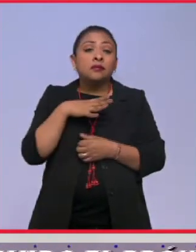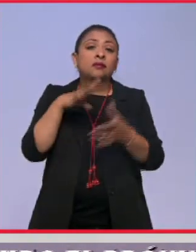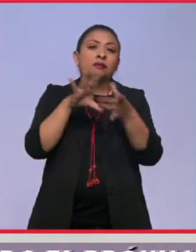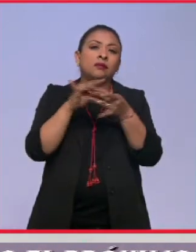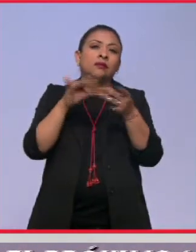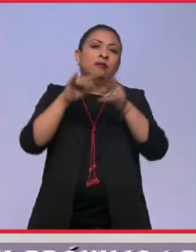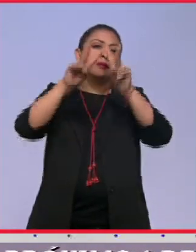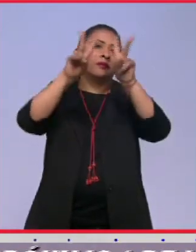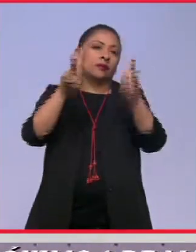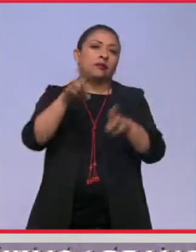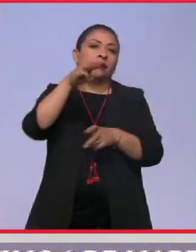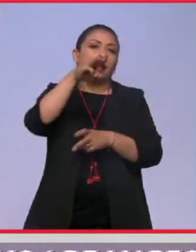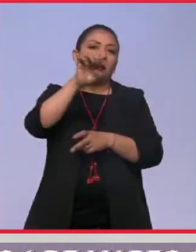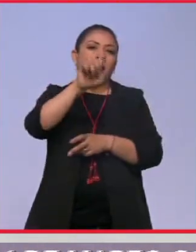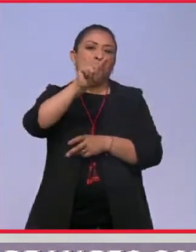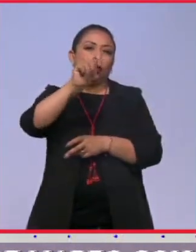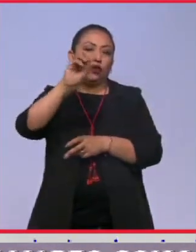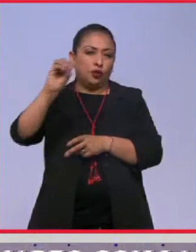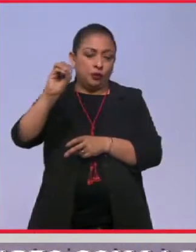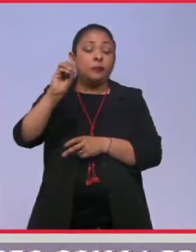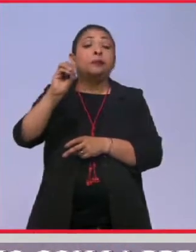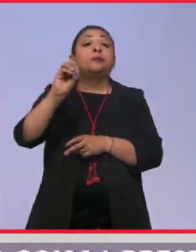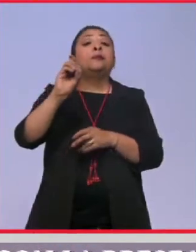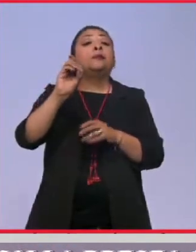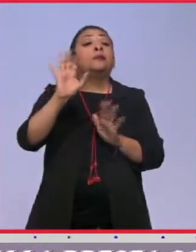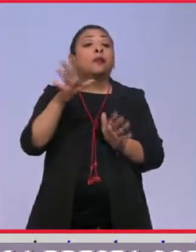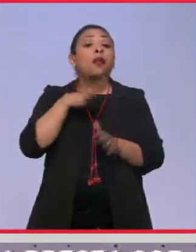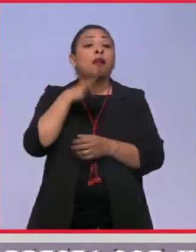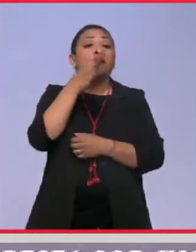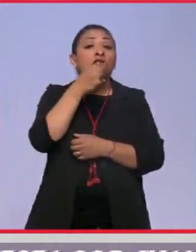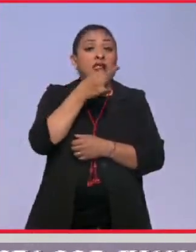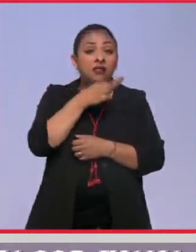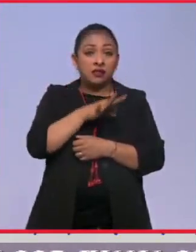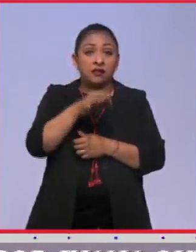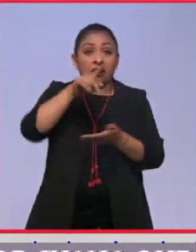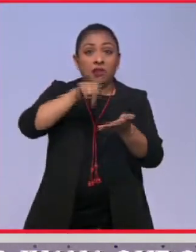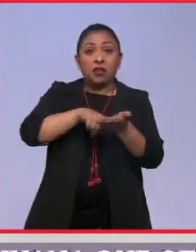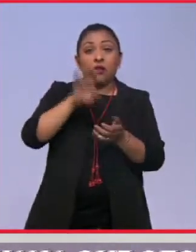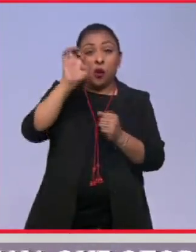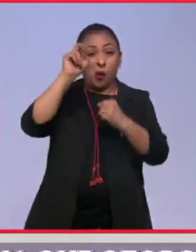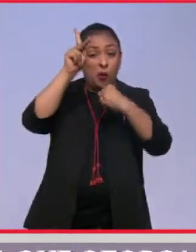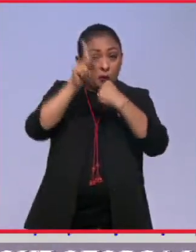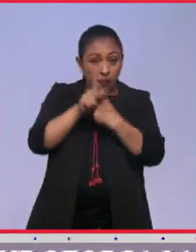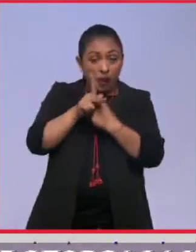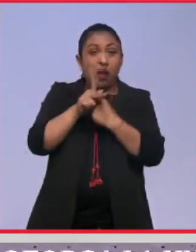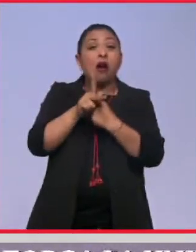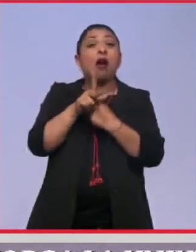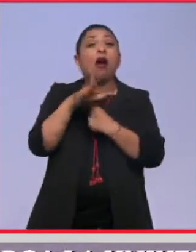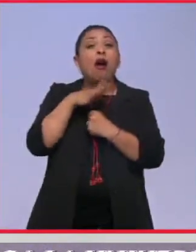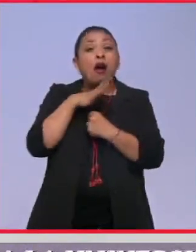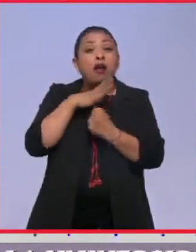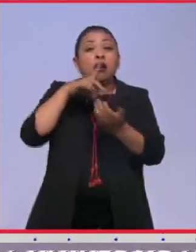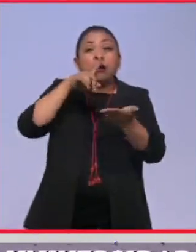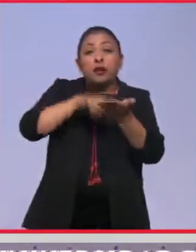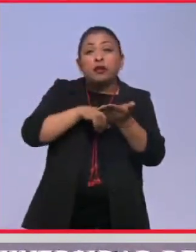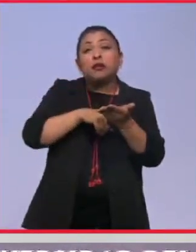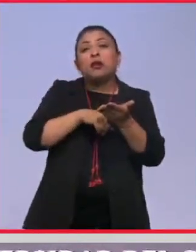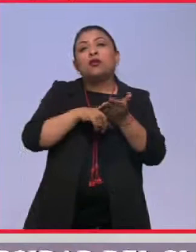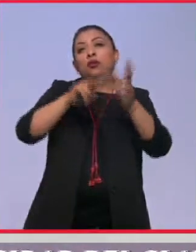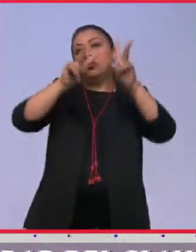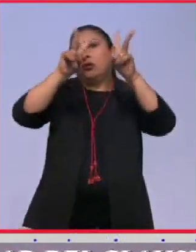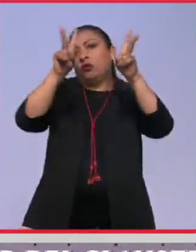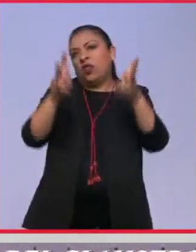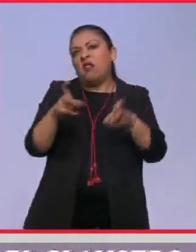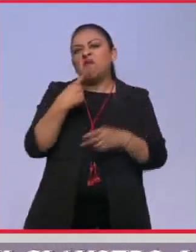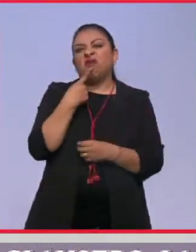del tema del Me Too, ya que es el festival realmente europeo que acoge esta temática